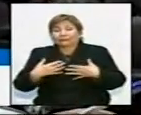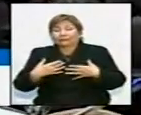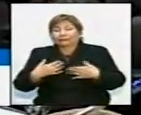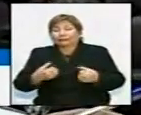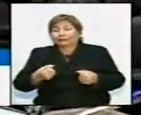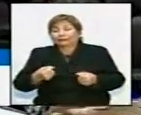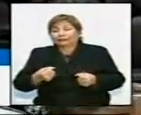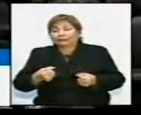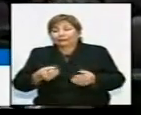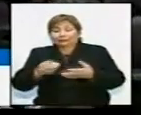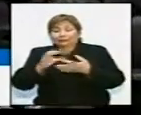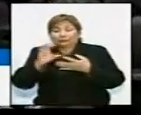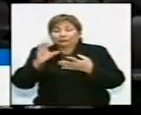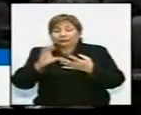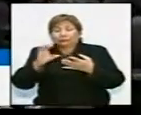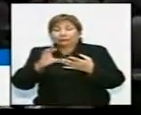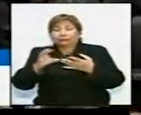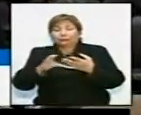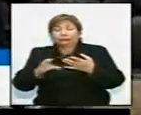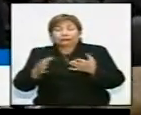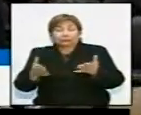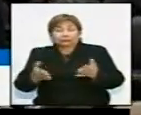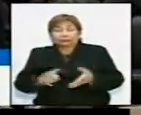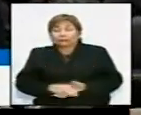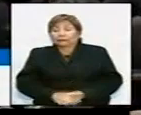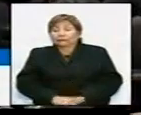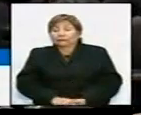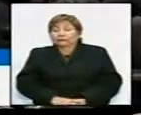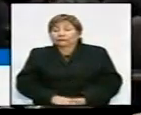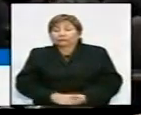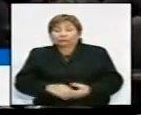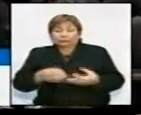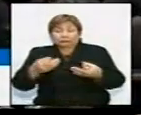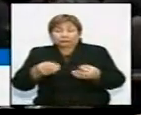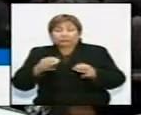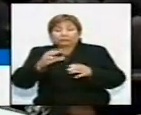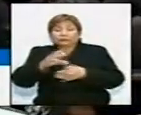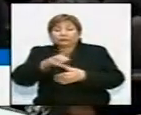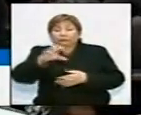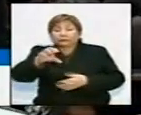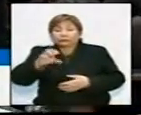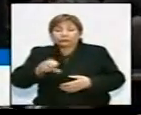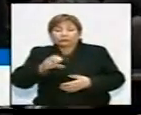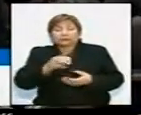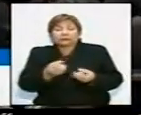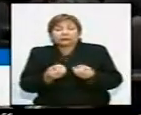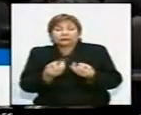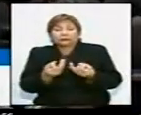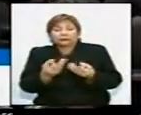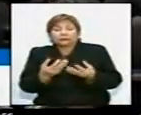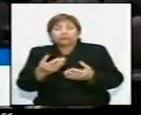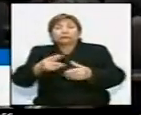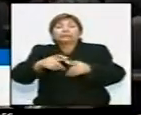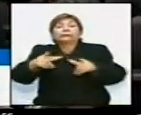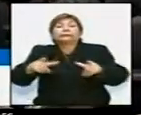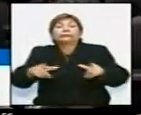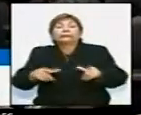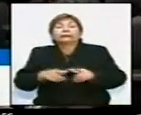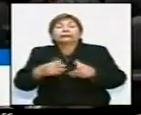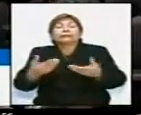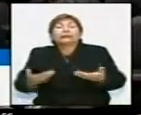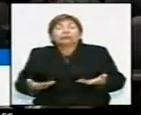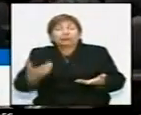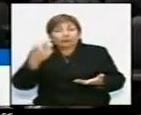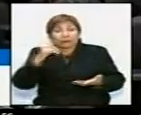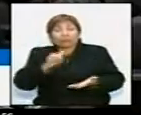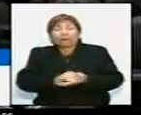es la que categoriza a los diferentes centros de salud, de acuerdo a su población, de acuerdo a su ámbito territorial. Y